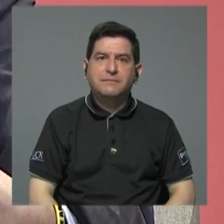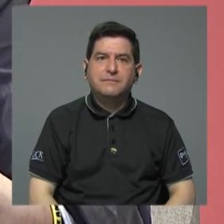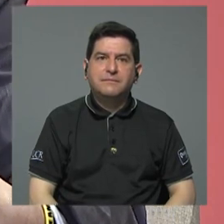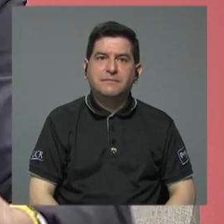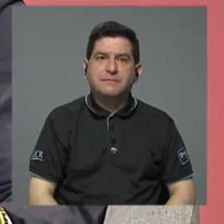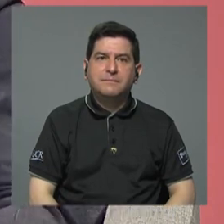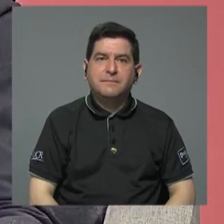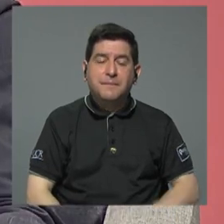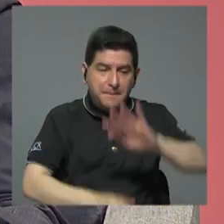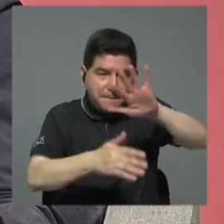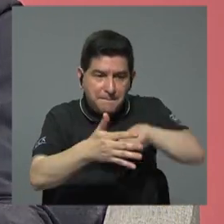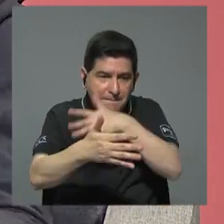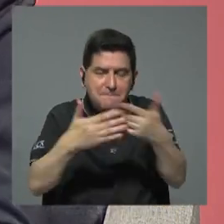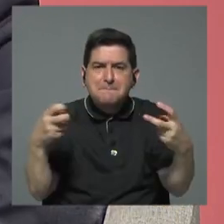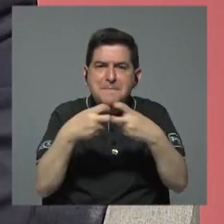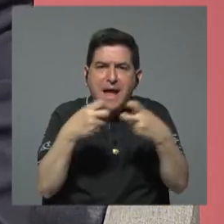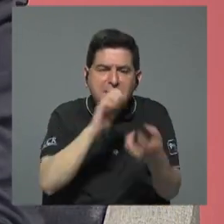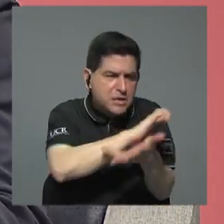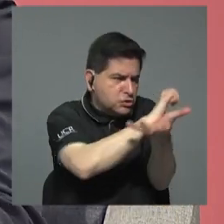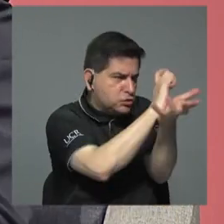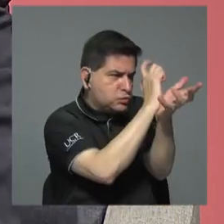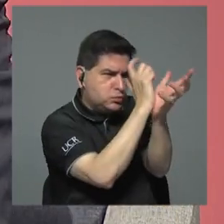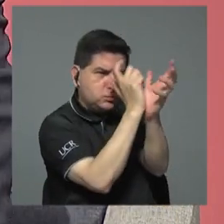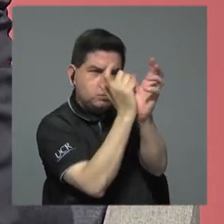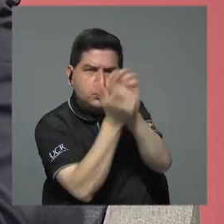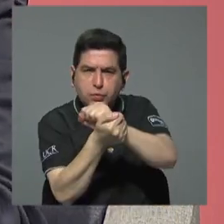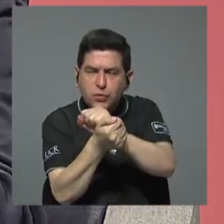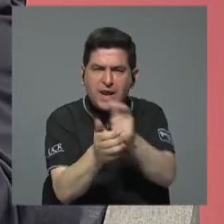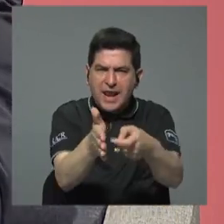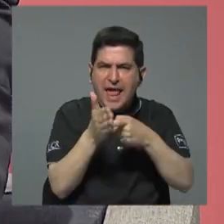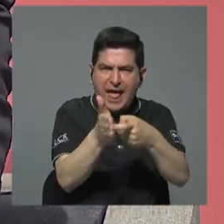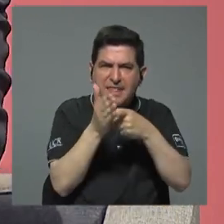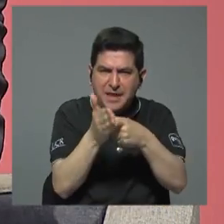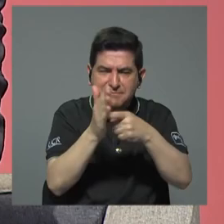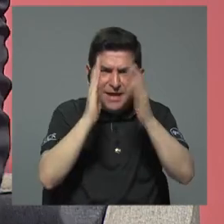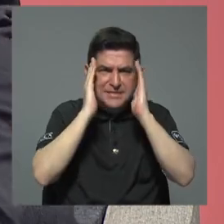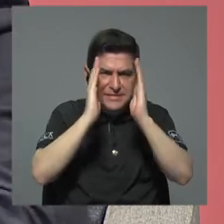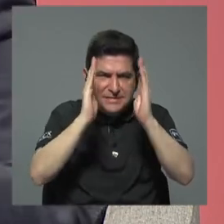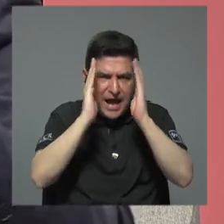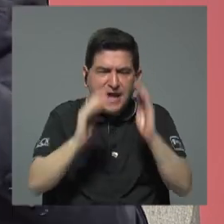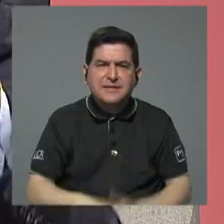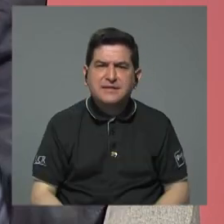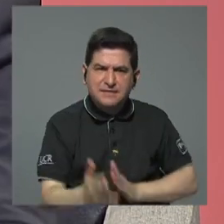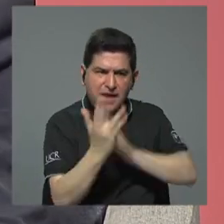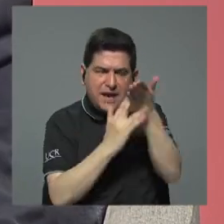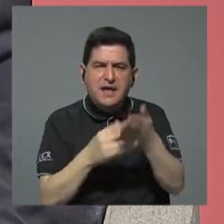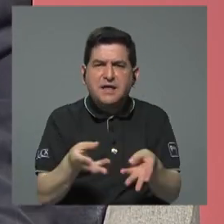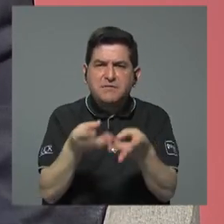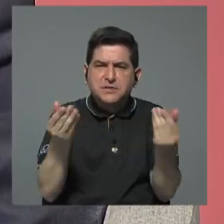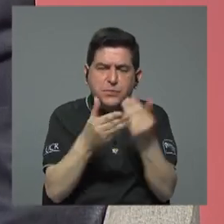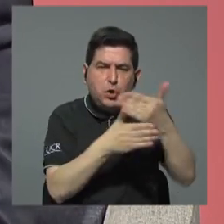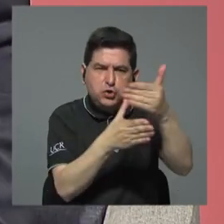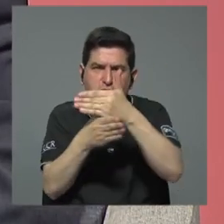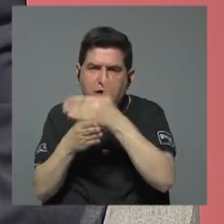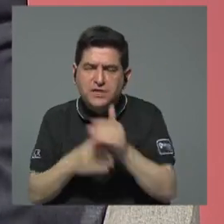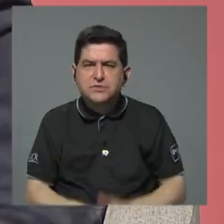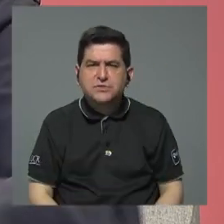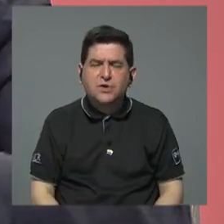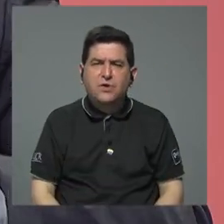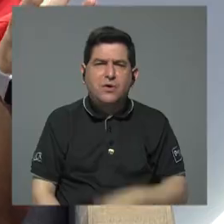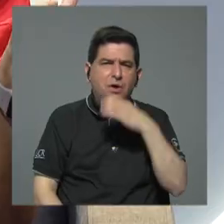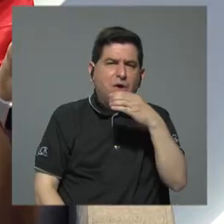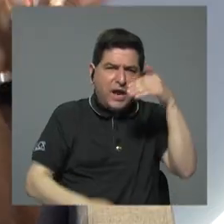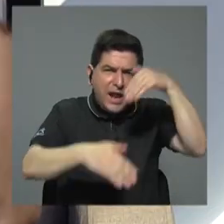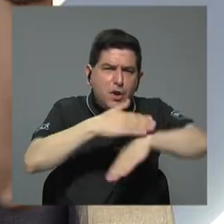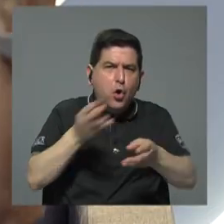la matriz eléctrica va a ir migrando, la demanda de electricidad se va a atender cada vez más a través de la generación distribuida. ¿Será eso es lo la que geotermia esperamos. O será